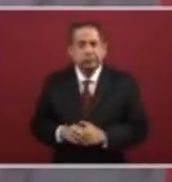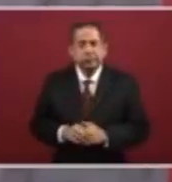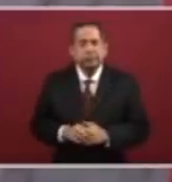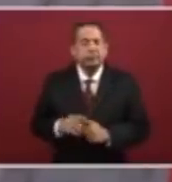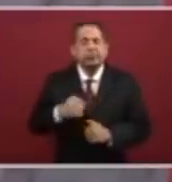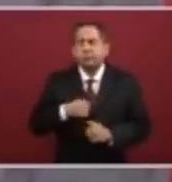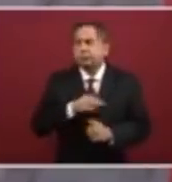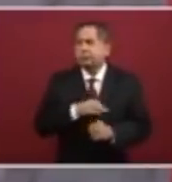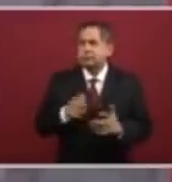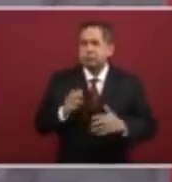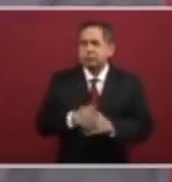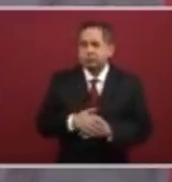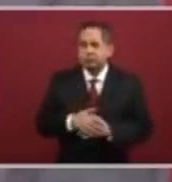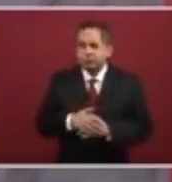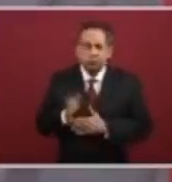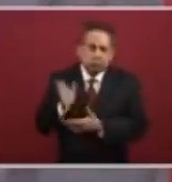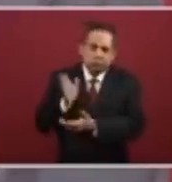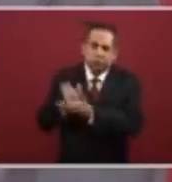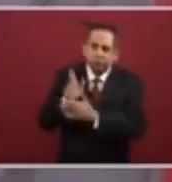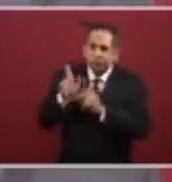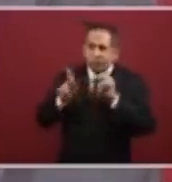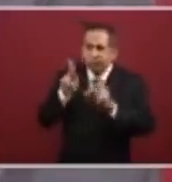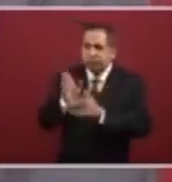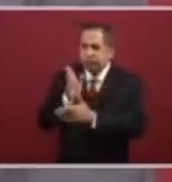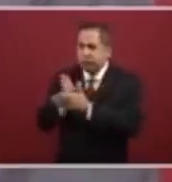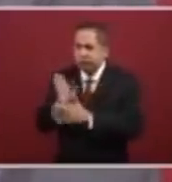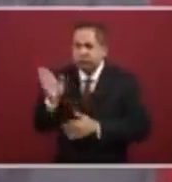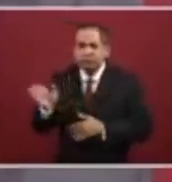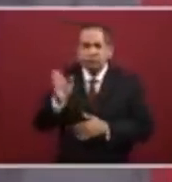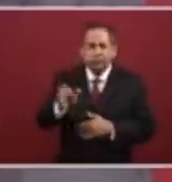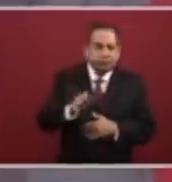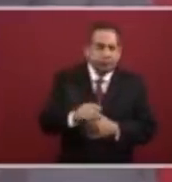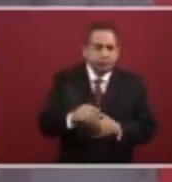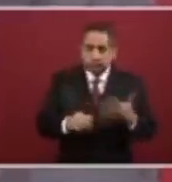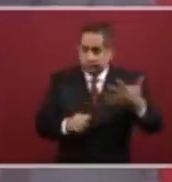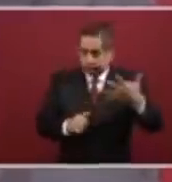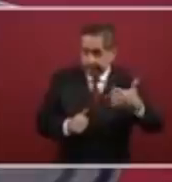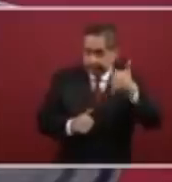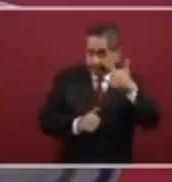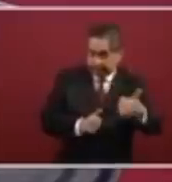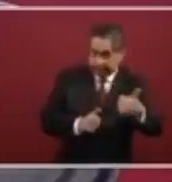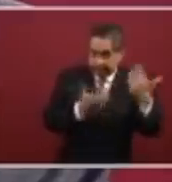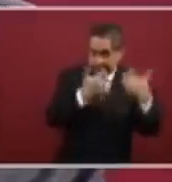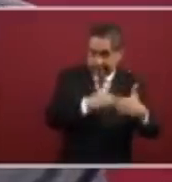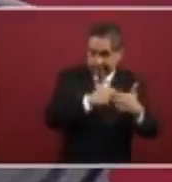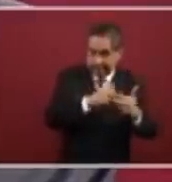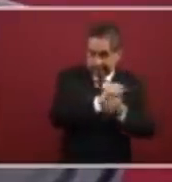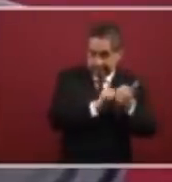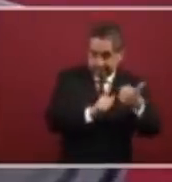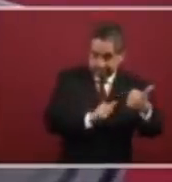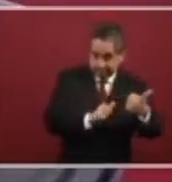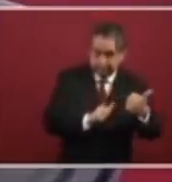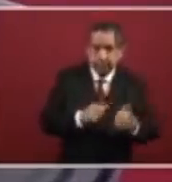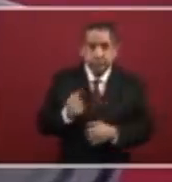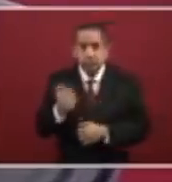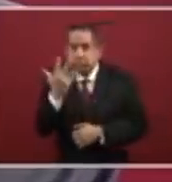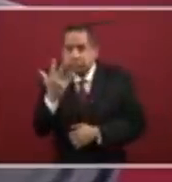llevo visitadas 5 de las 6 refinerías. Estuve en Salina